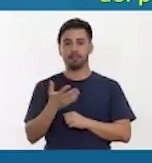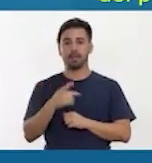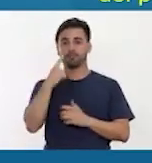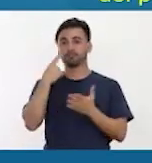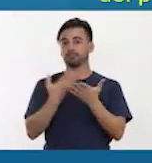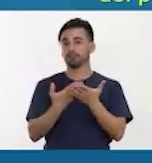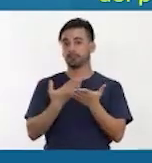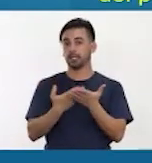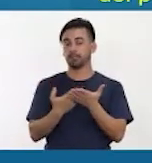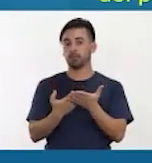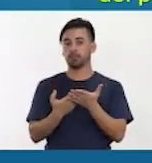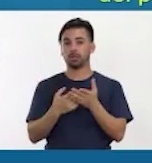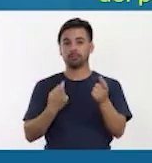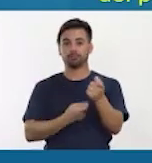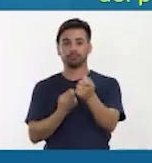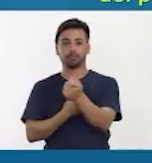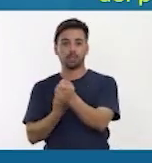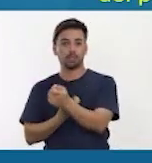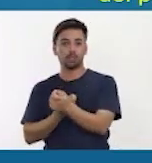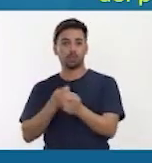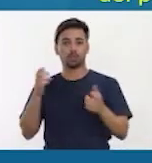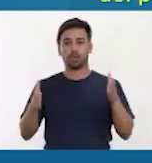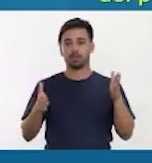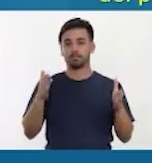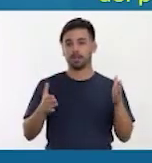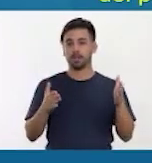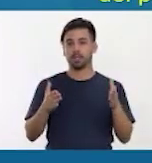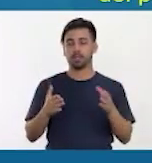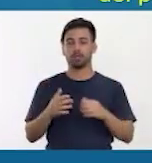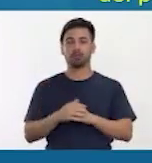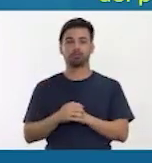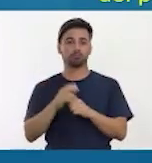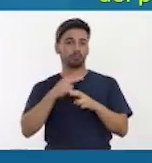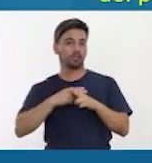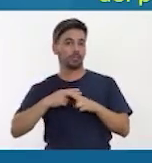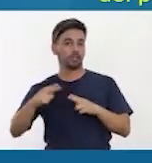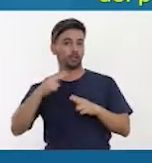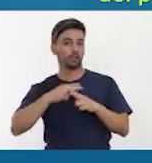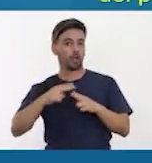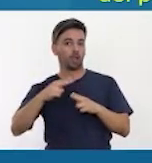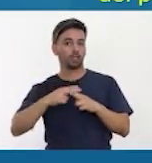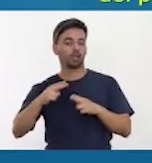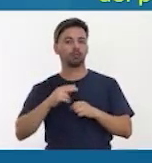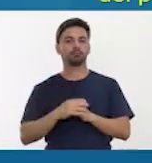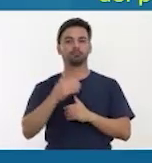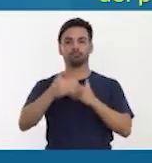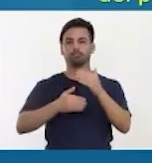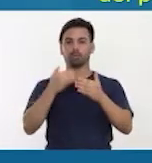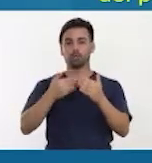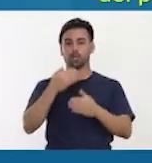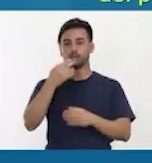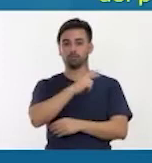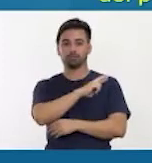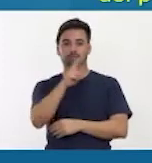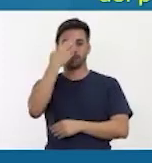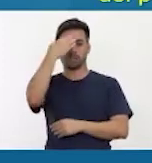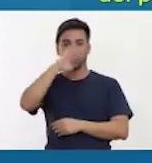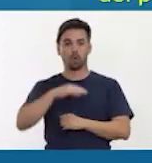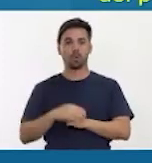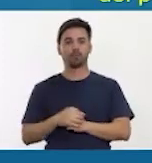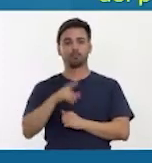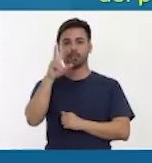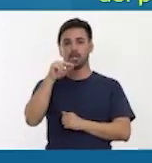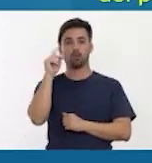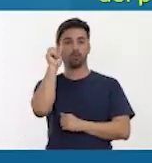demostrar que las manifestaciones de lucha en este periodo dan continuidad histórica al proceso revolucionario cubano y aportan nuevas experiencias en las condiciones de la